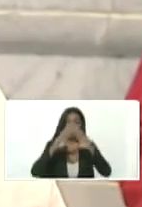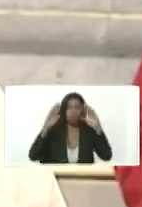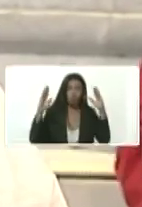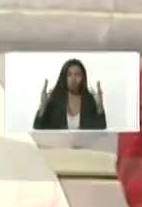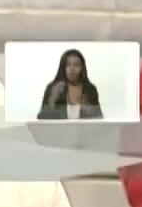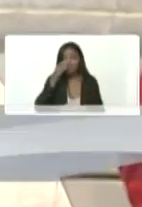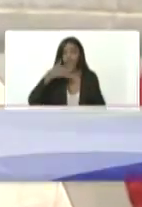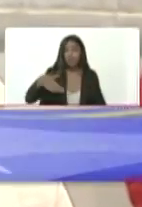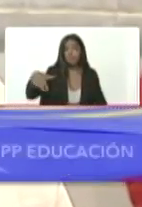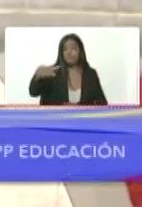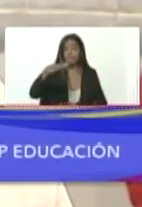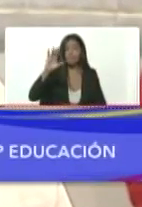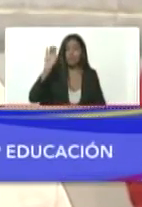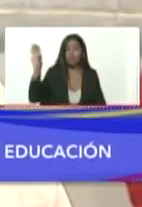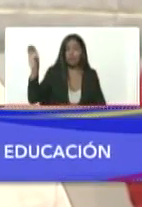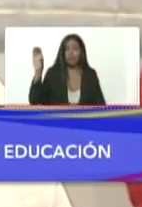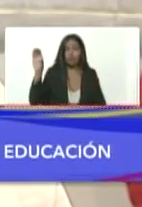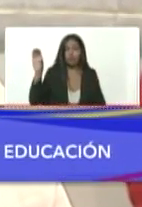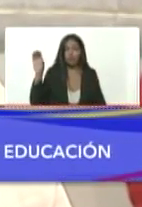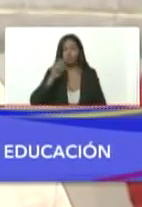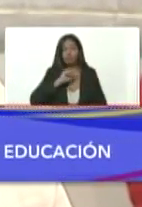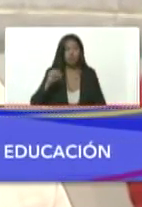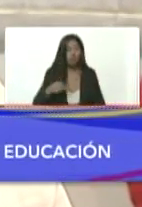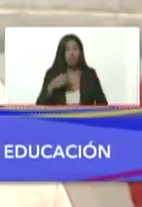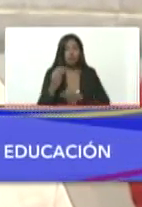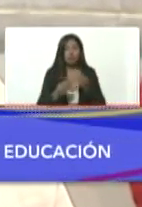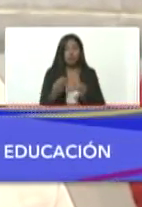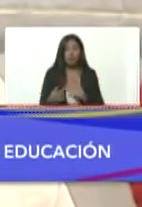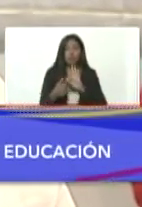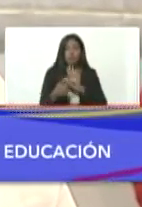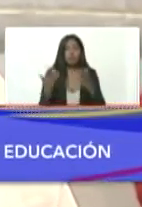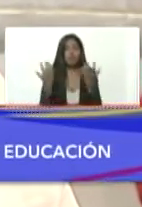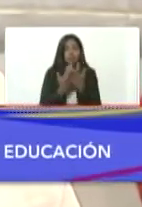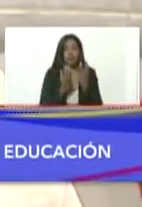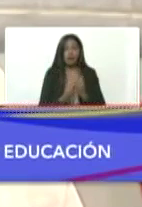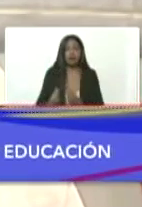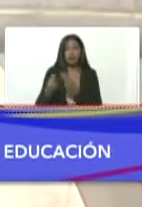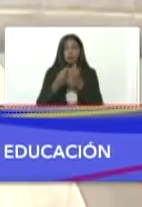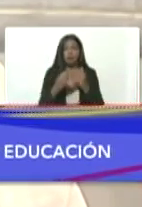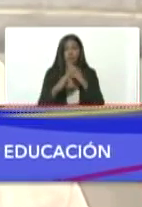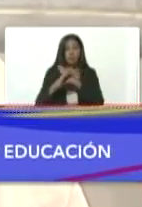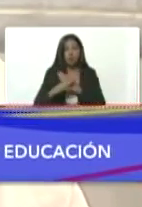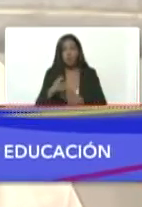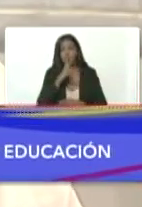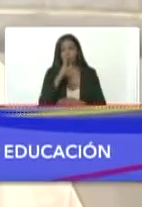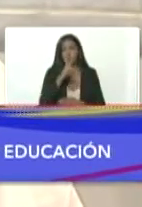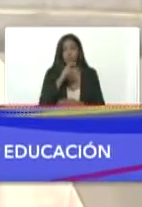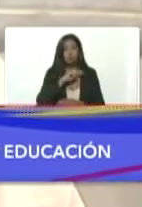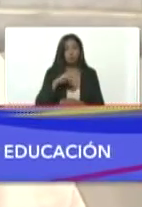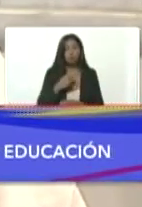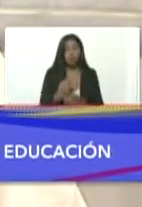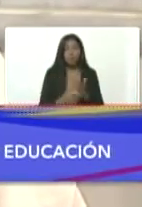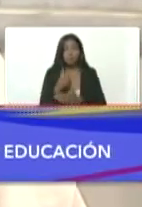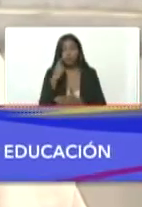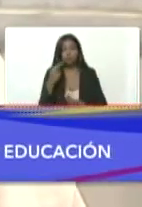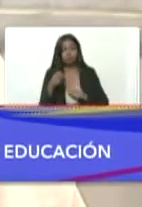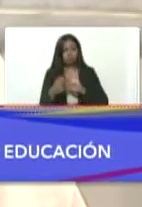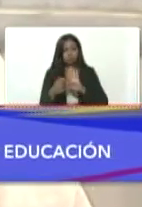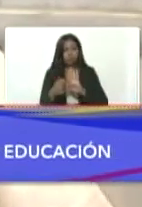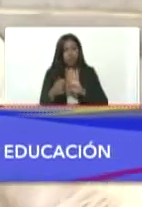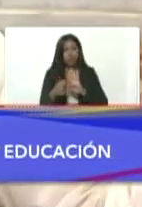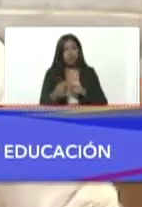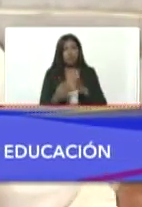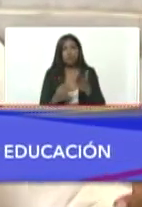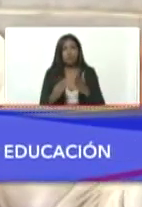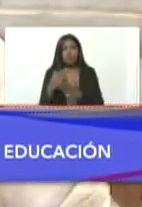agradecerle el esfuerzo extraordinario que usted ha hecho en medio de la guerra económica y en medio de este bloqueo criminal. Además, en medio